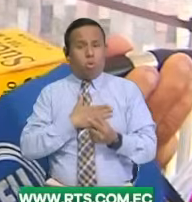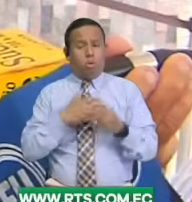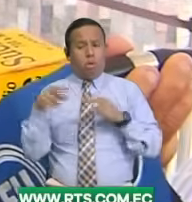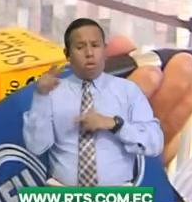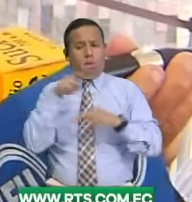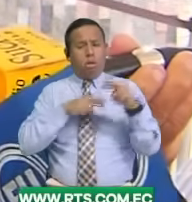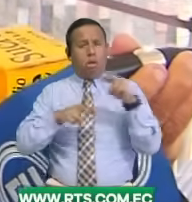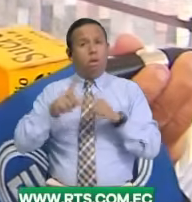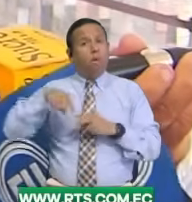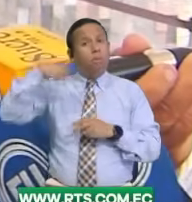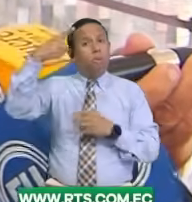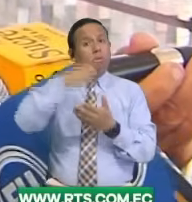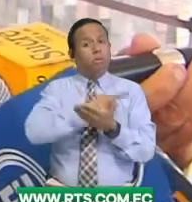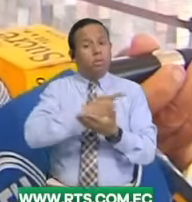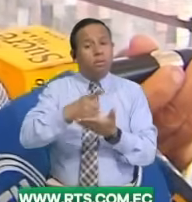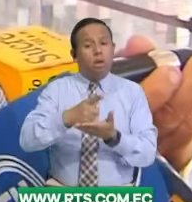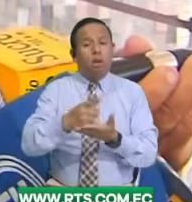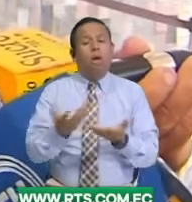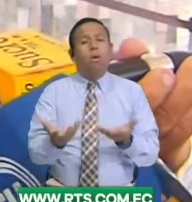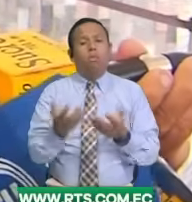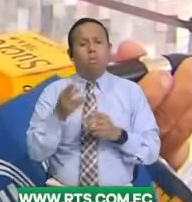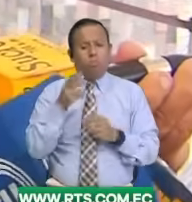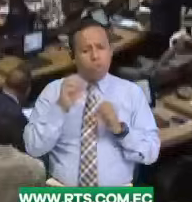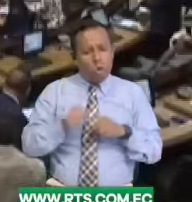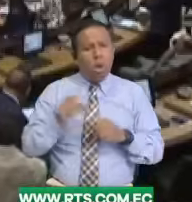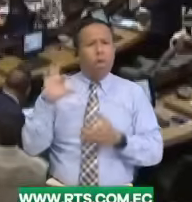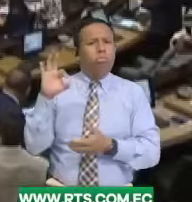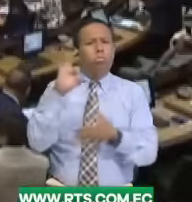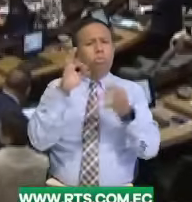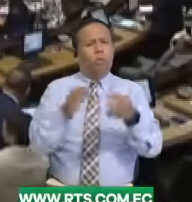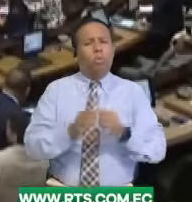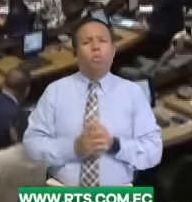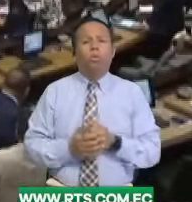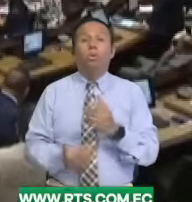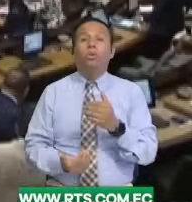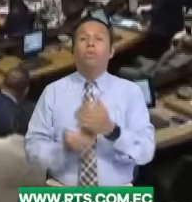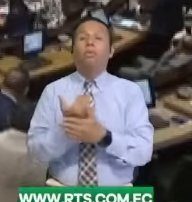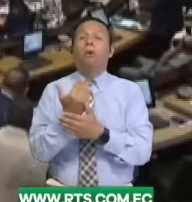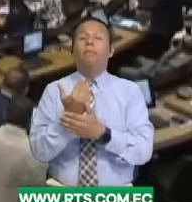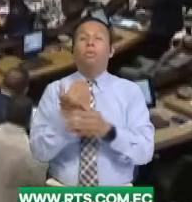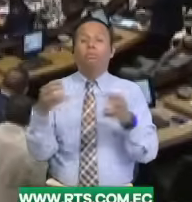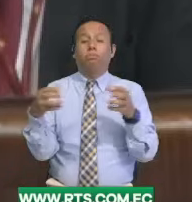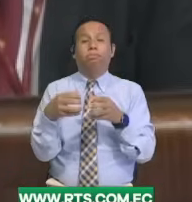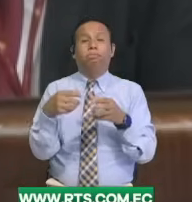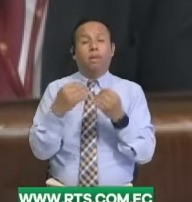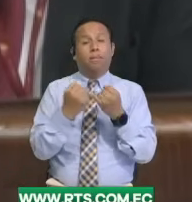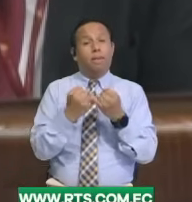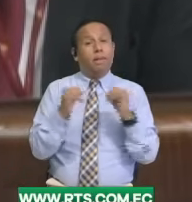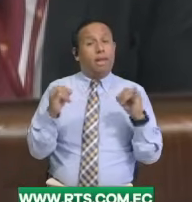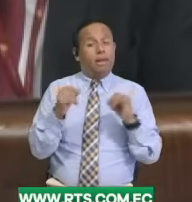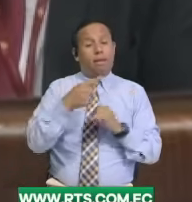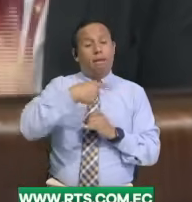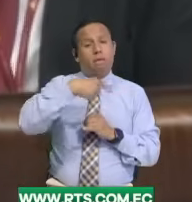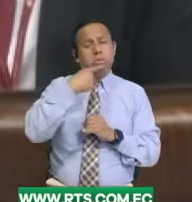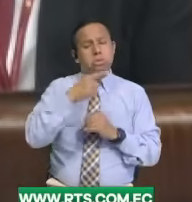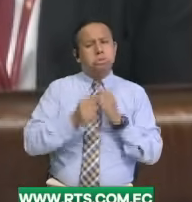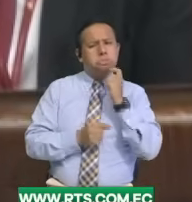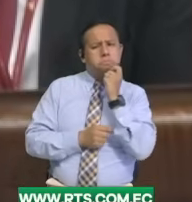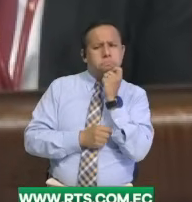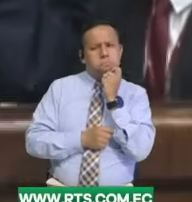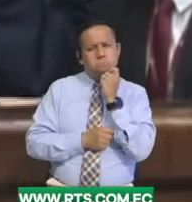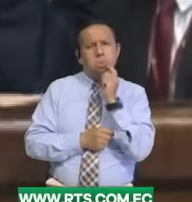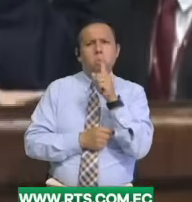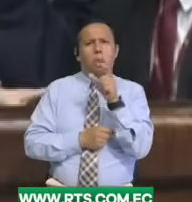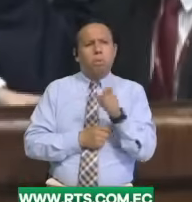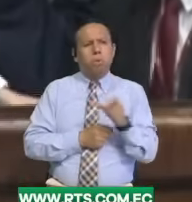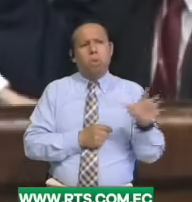la próxima semana se pueda efectivizar esa situación. El nuevo bloque independiente, sin embargo, no descarta mocionar a uno de